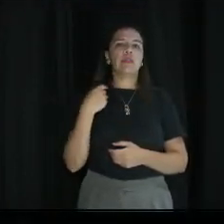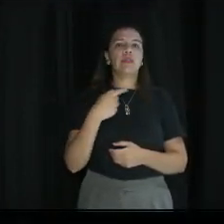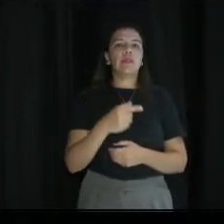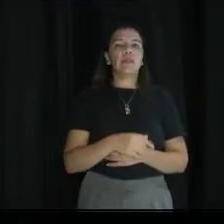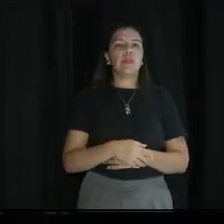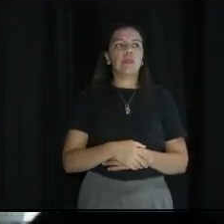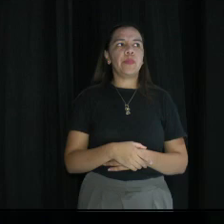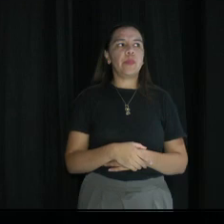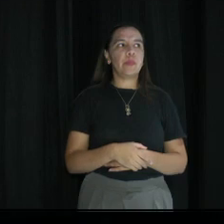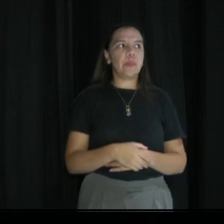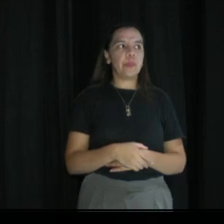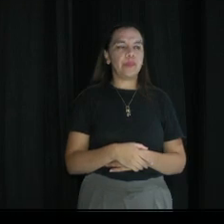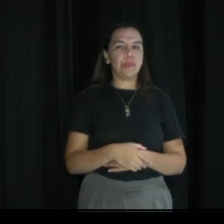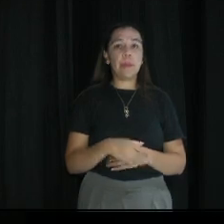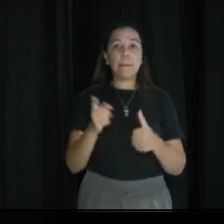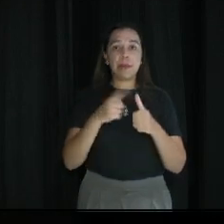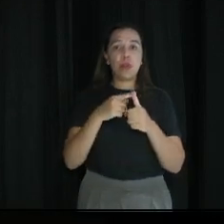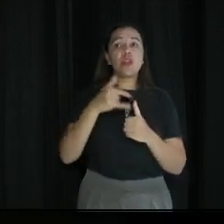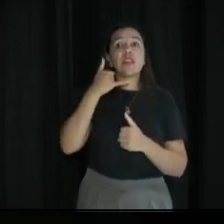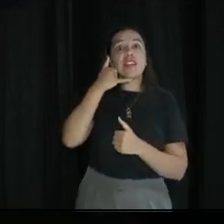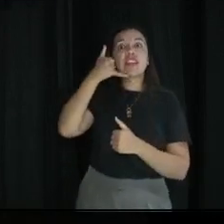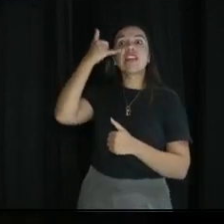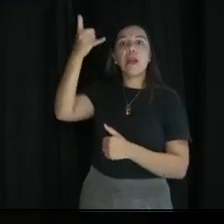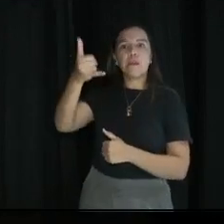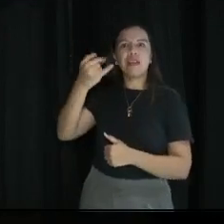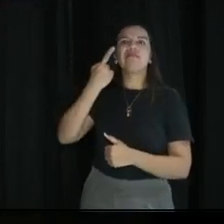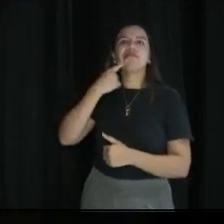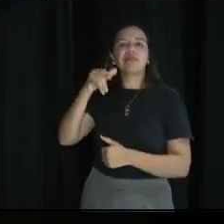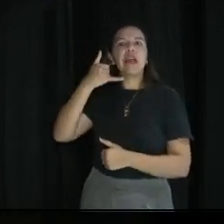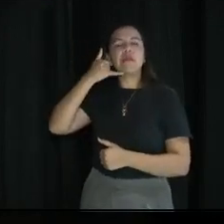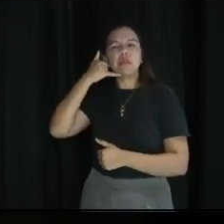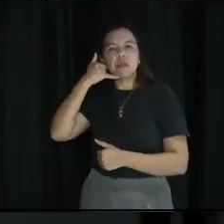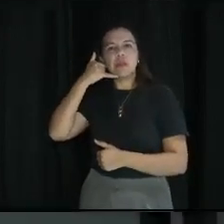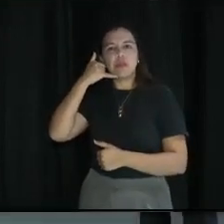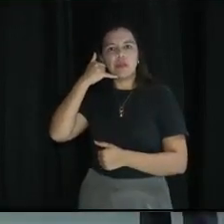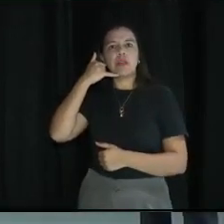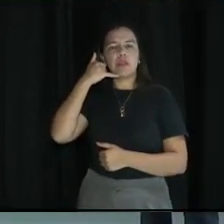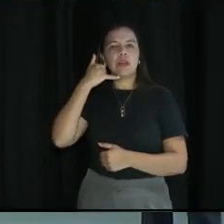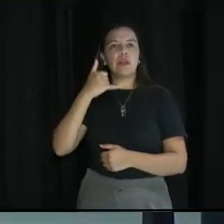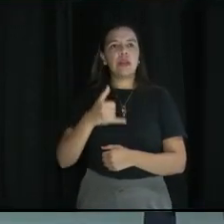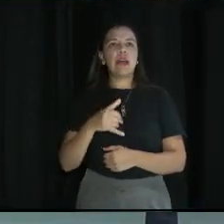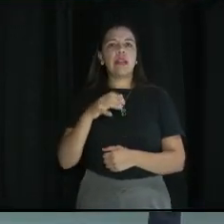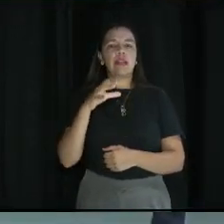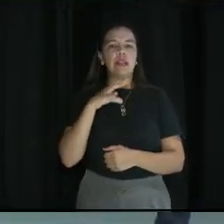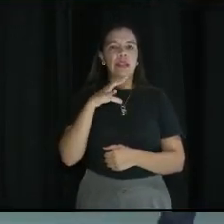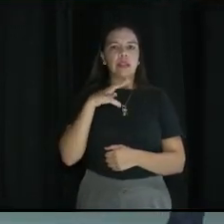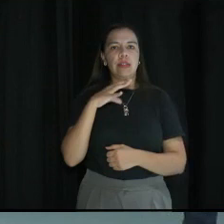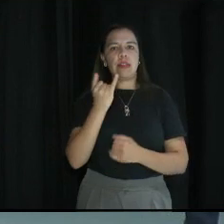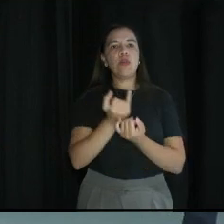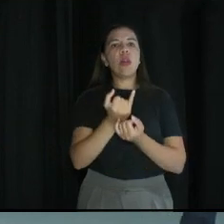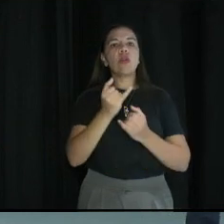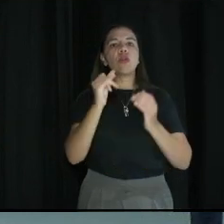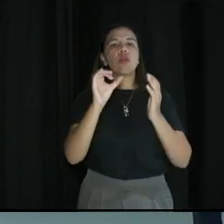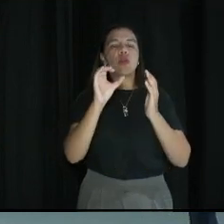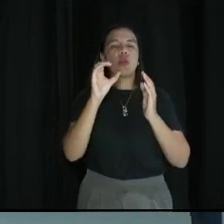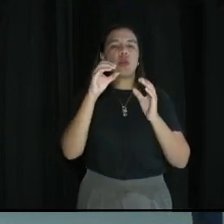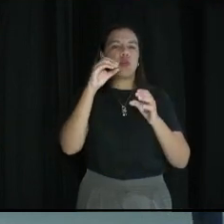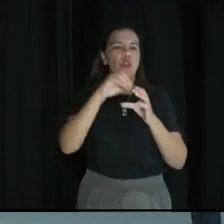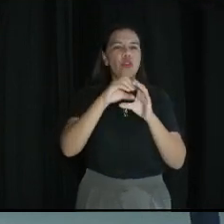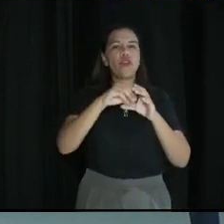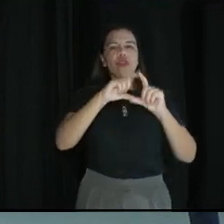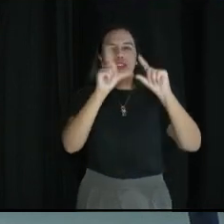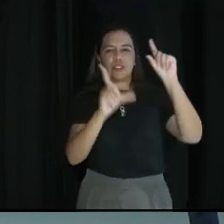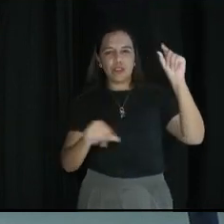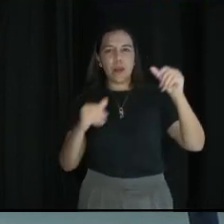realice mediante una llamada telefónica y realmente así nos lo maneja el Código Nacional de Procedimientos Penales, a través de una